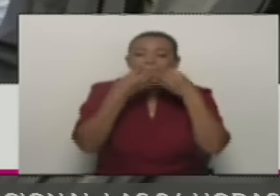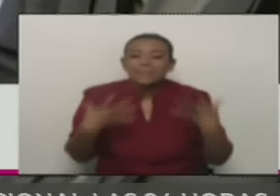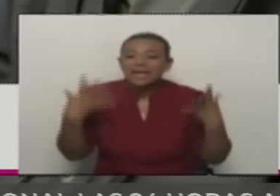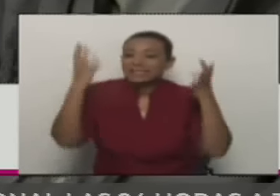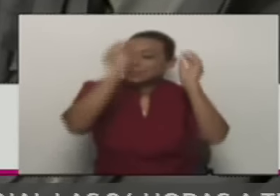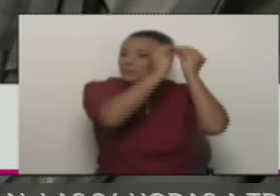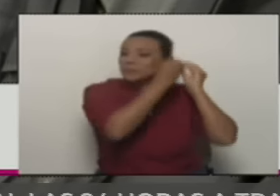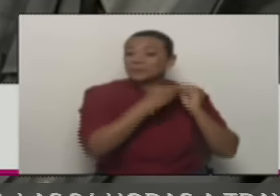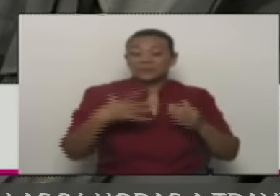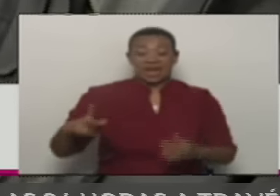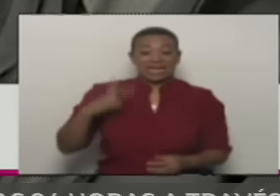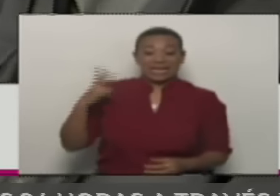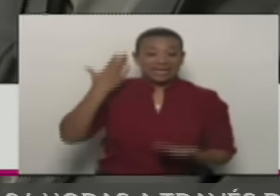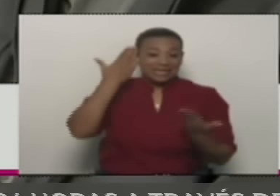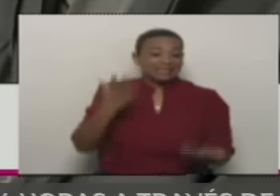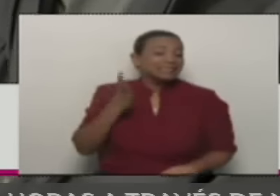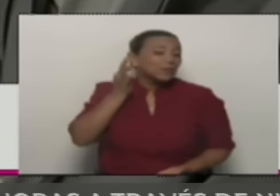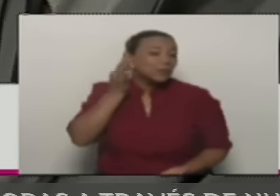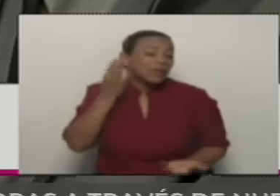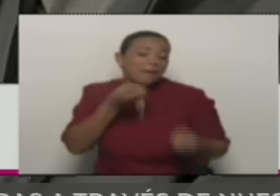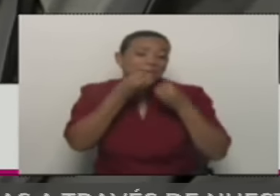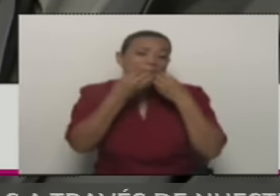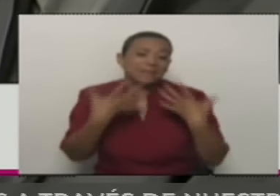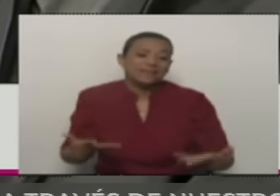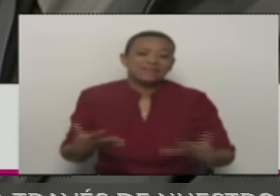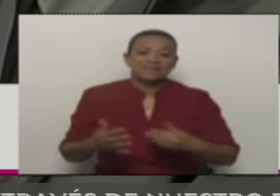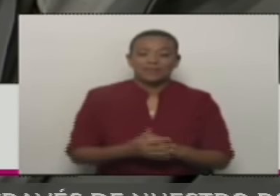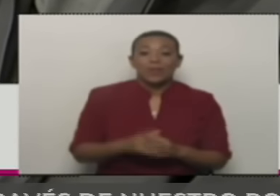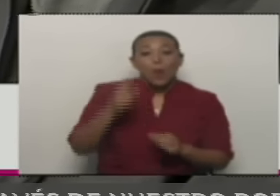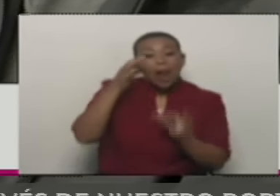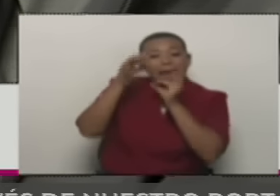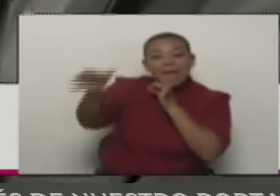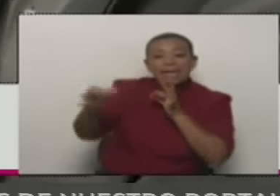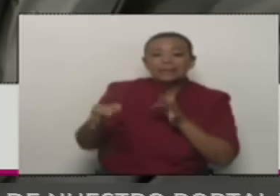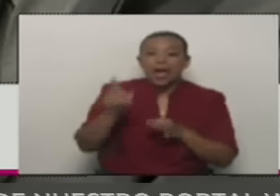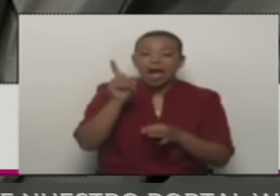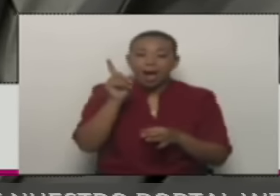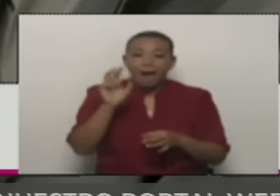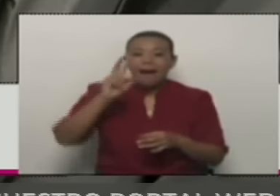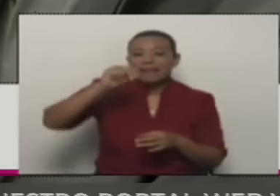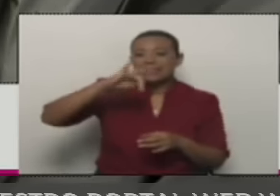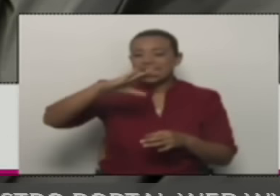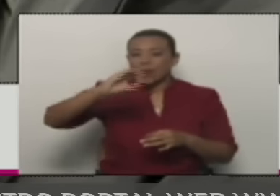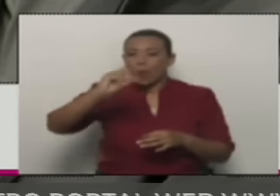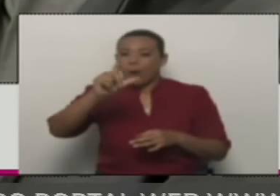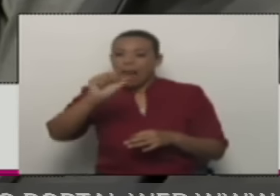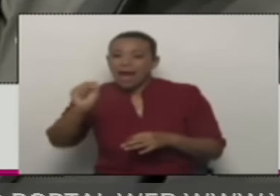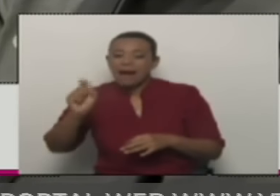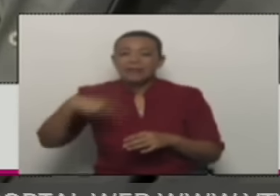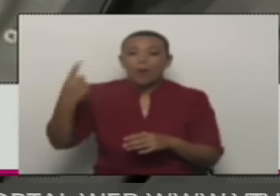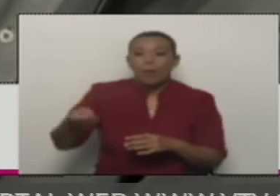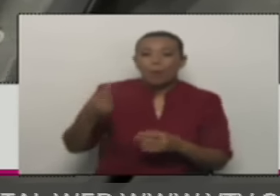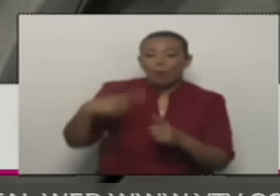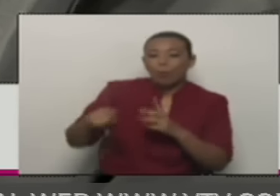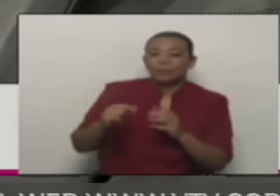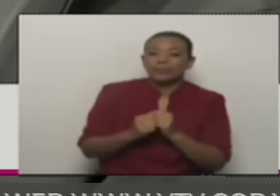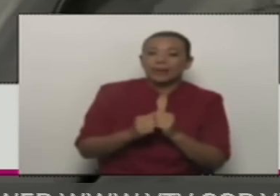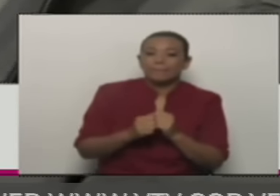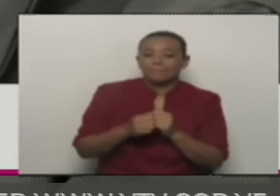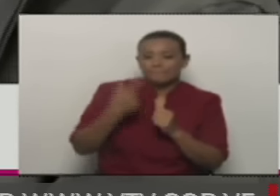Erika está elegante, ¿verdad? Por allá veo a Nicolás Ernesto, Maduro Guerra, Alexis